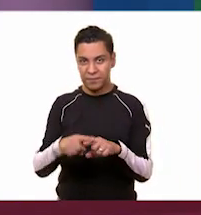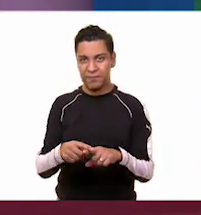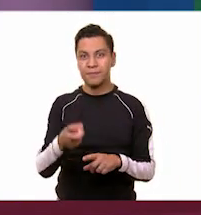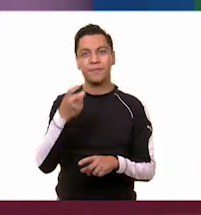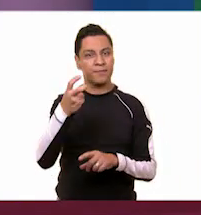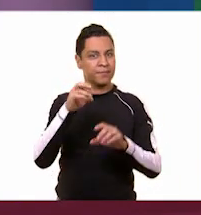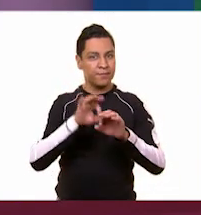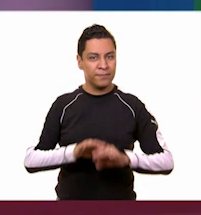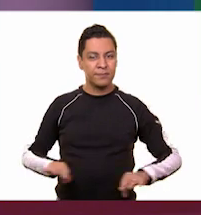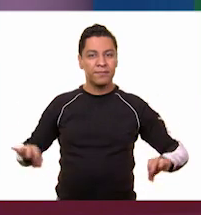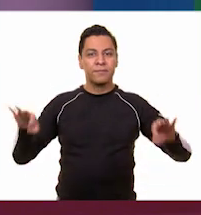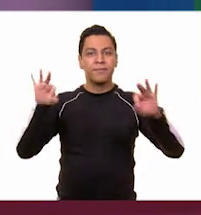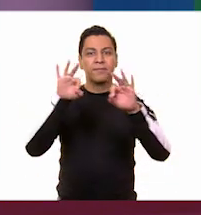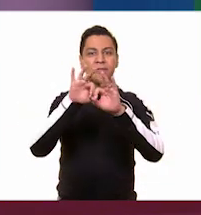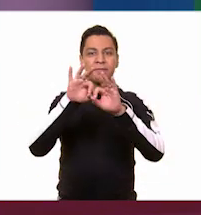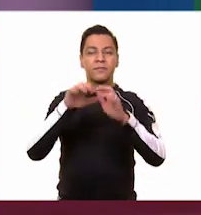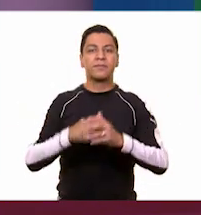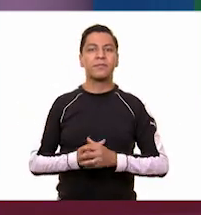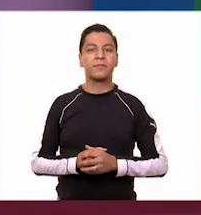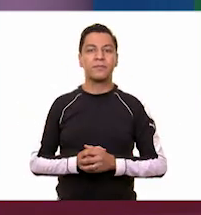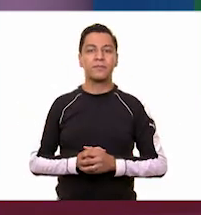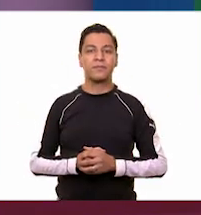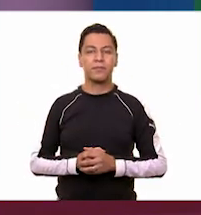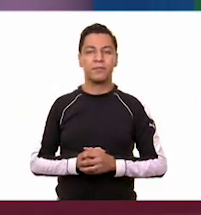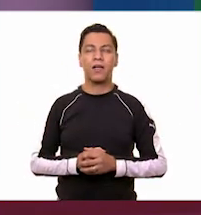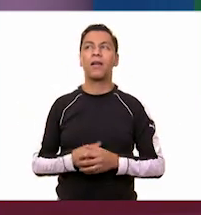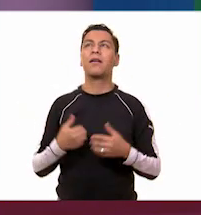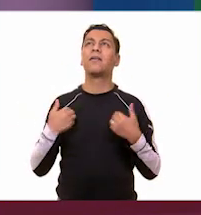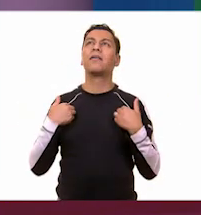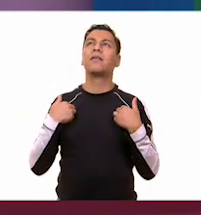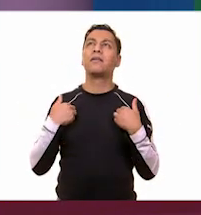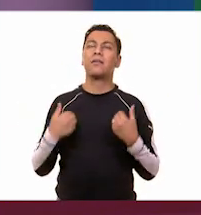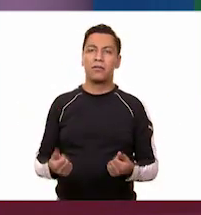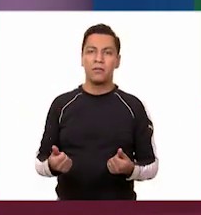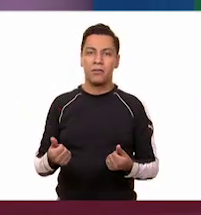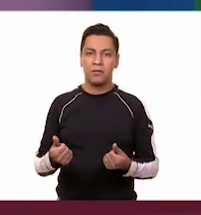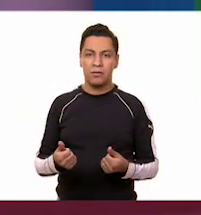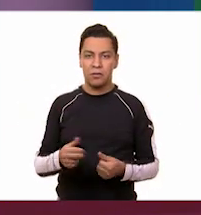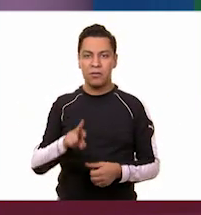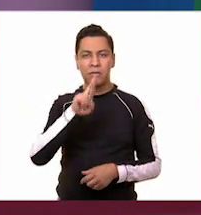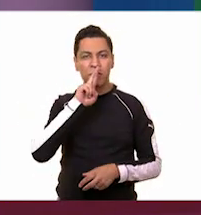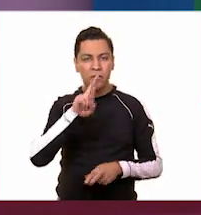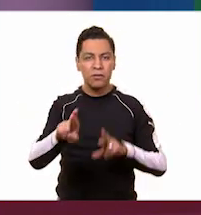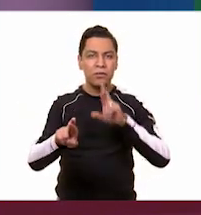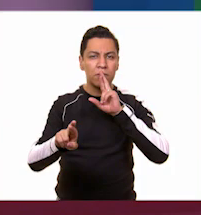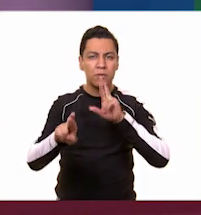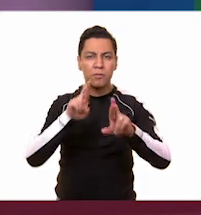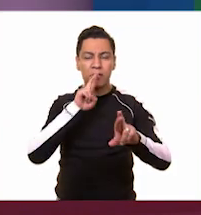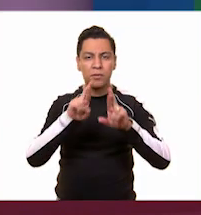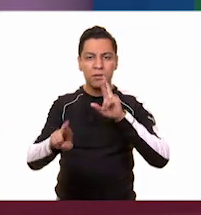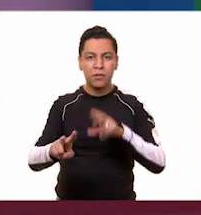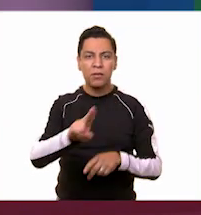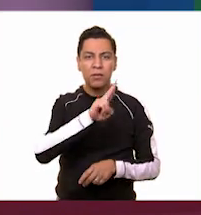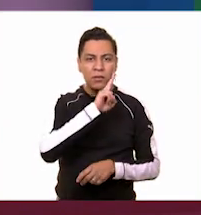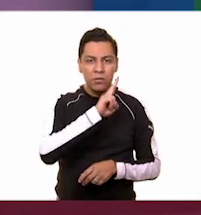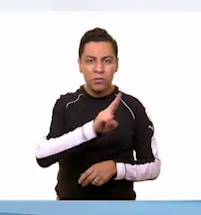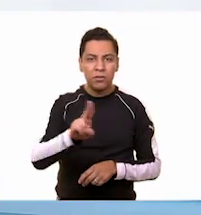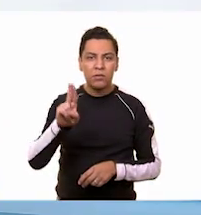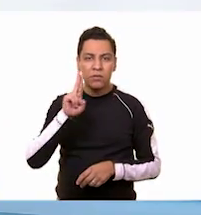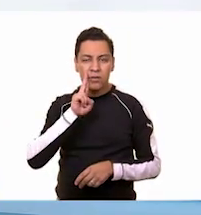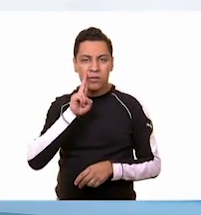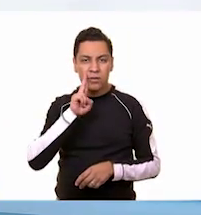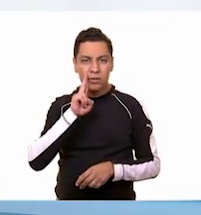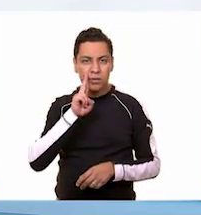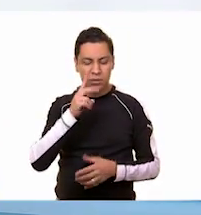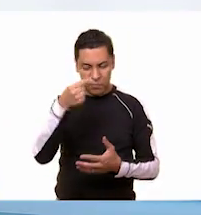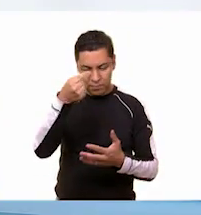Y las respuestas a esas preguntas, entonces siempre las vamos a encontrar en la entrada de la noticia, ¿verdad, maestro?